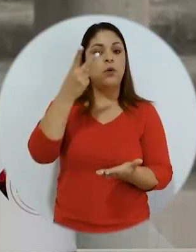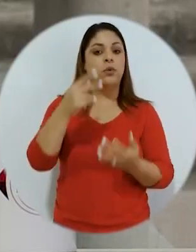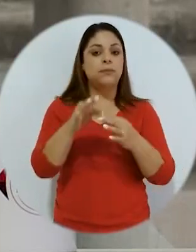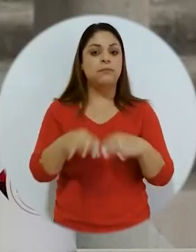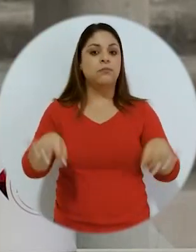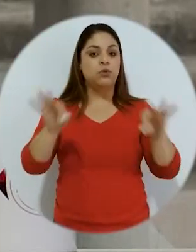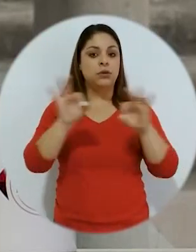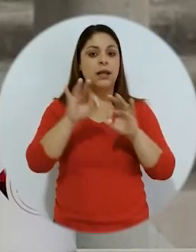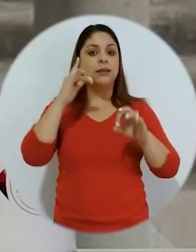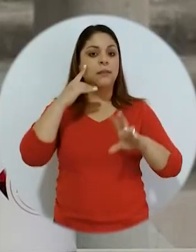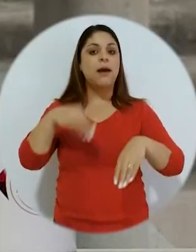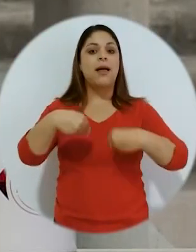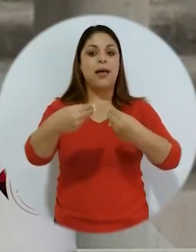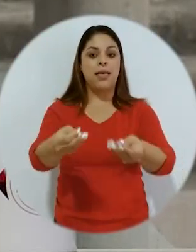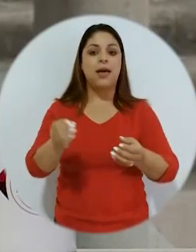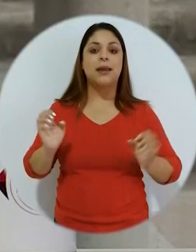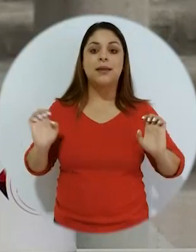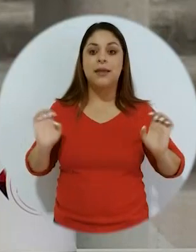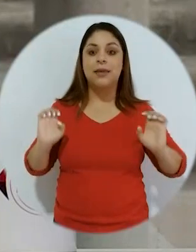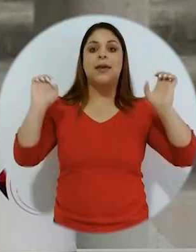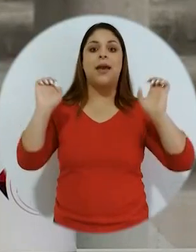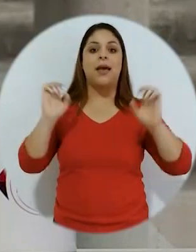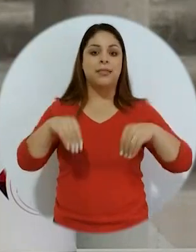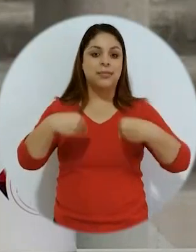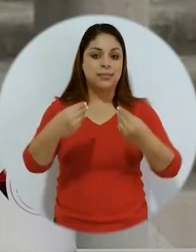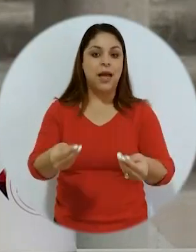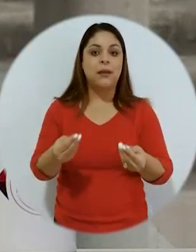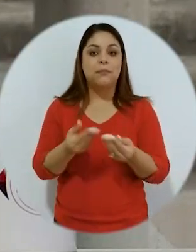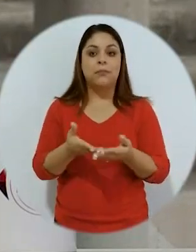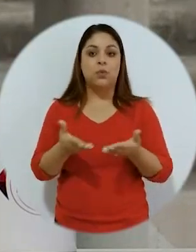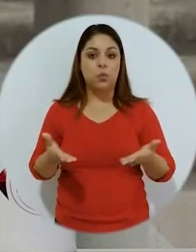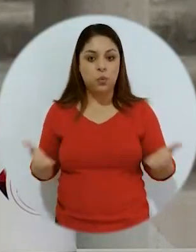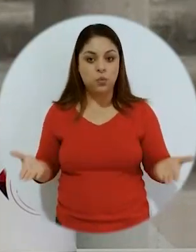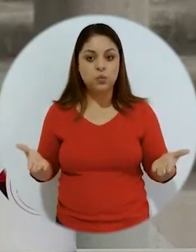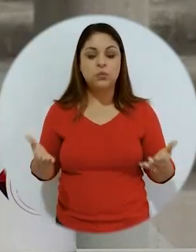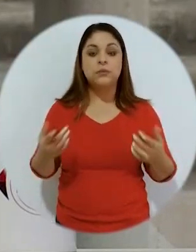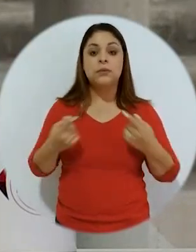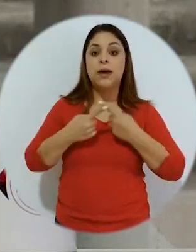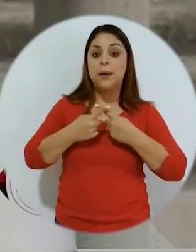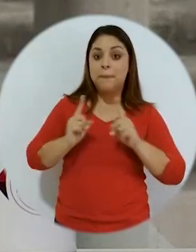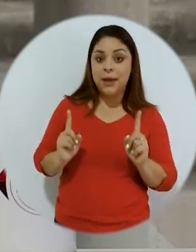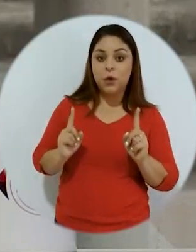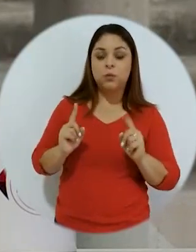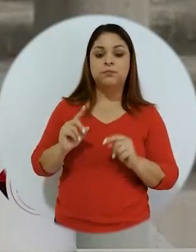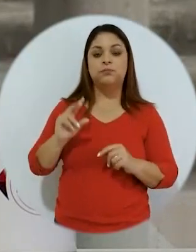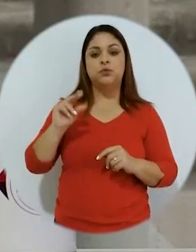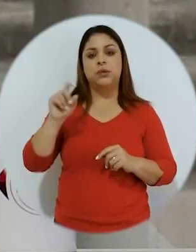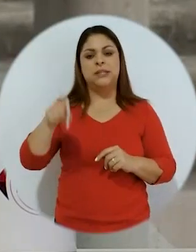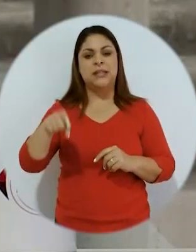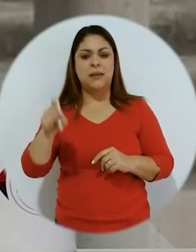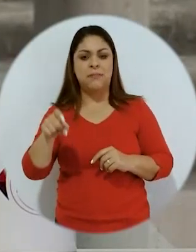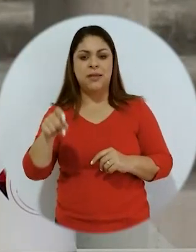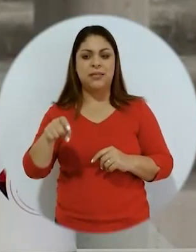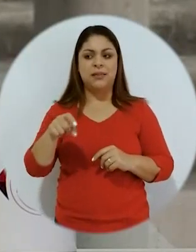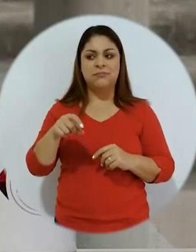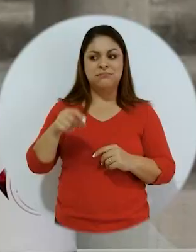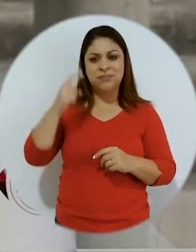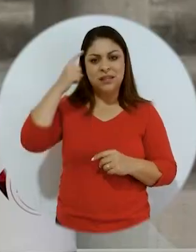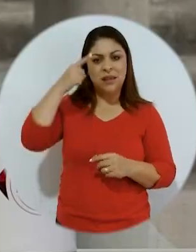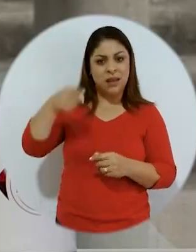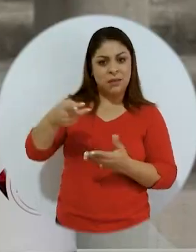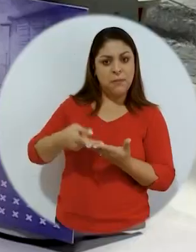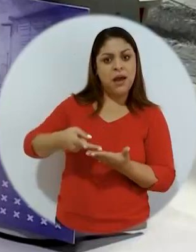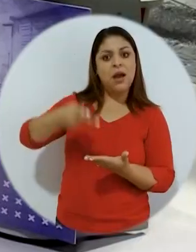un valor importantísimo para generar energía, para generar bioproductos, pero que no necesariamente ahorita